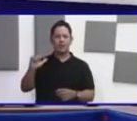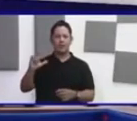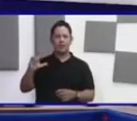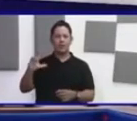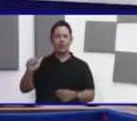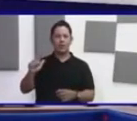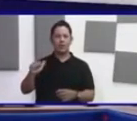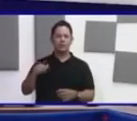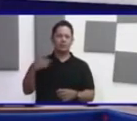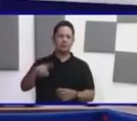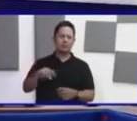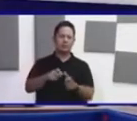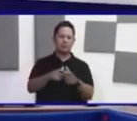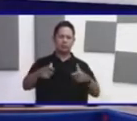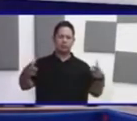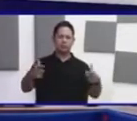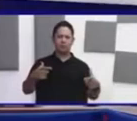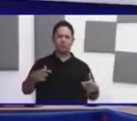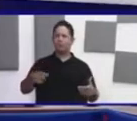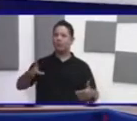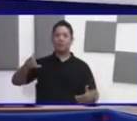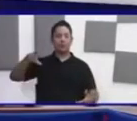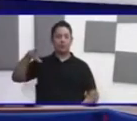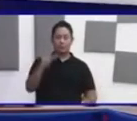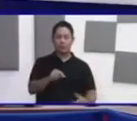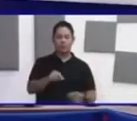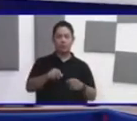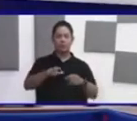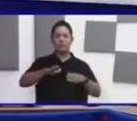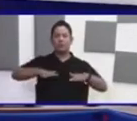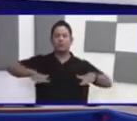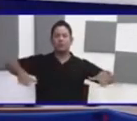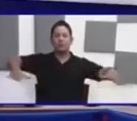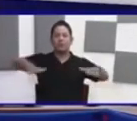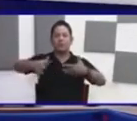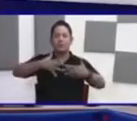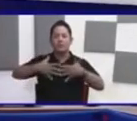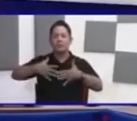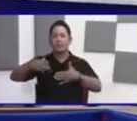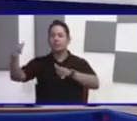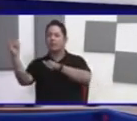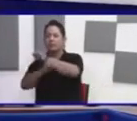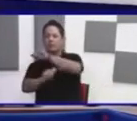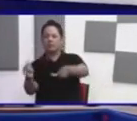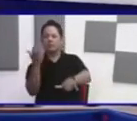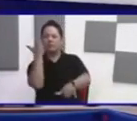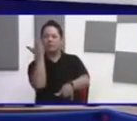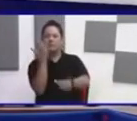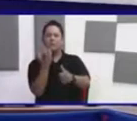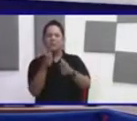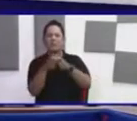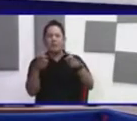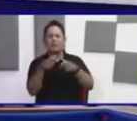puedo, y reitero, no voy a poner en riesgo la salud pública del departamento ni la vida de nuestros ciudadanos.